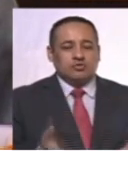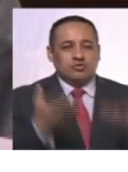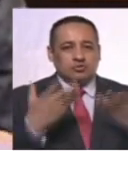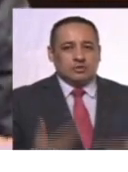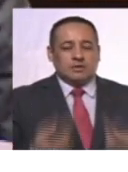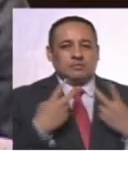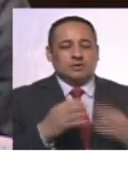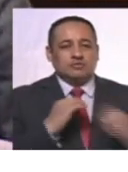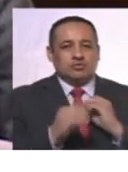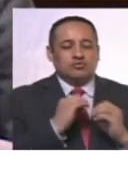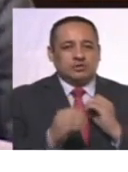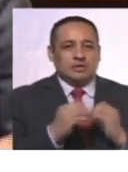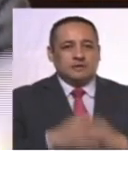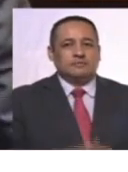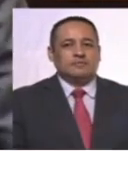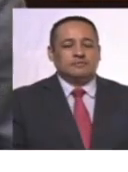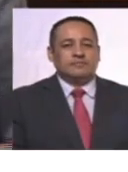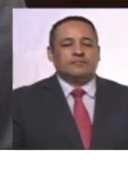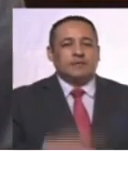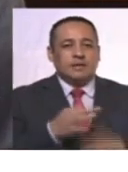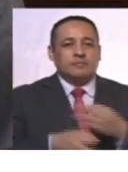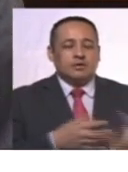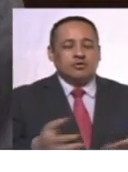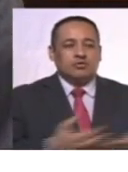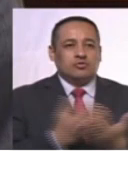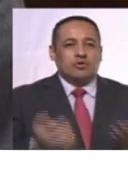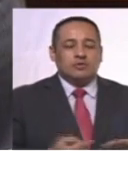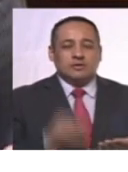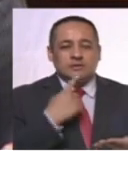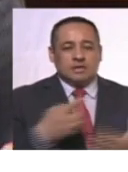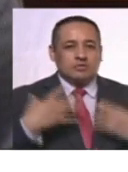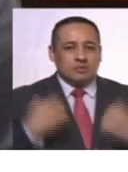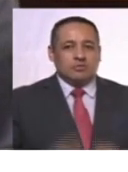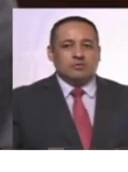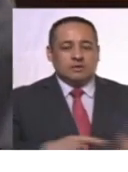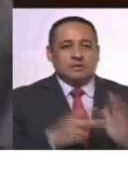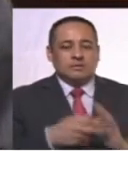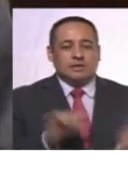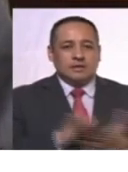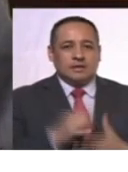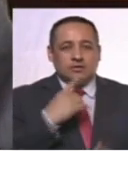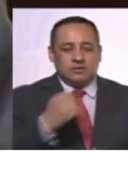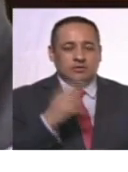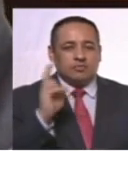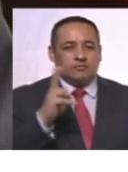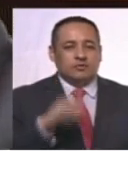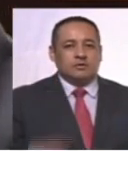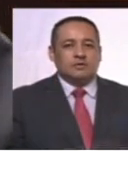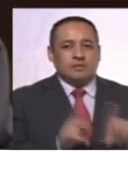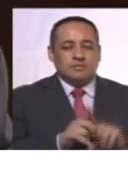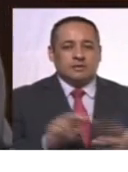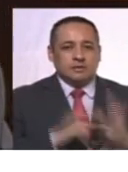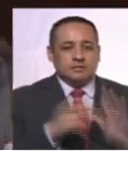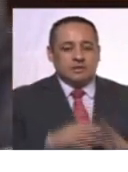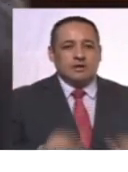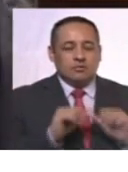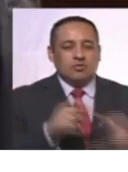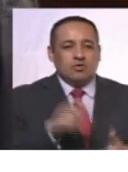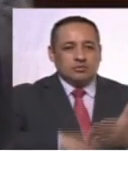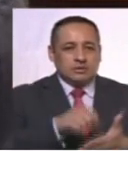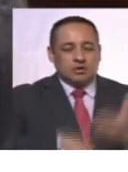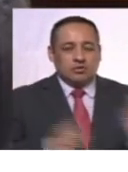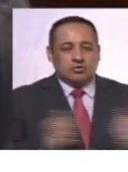corresponde resolver. Repito, ¿dónde están los procuradores cuando se trata de los derechos de los profesores? Pero sí, para contraatacar